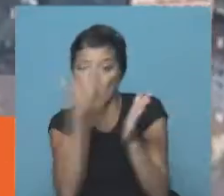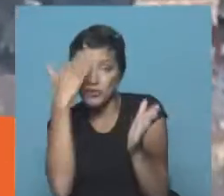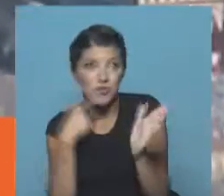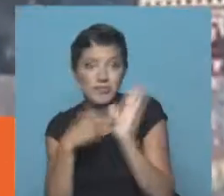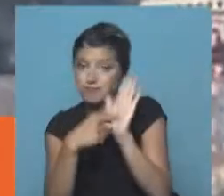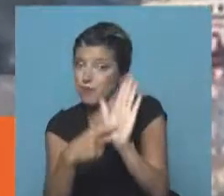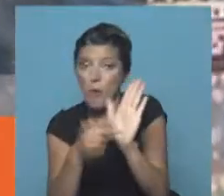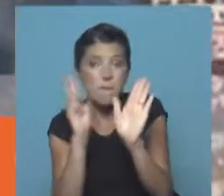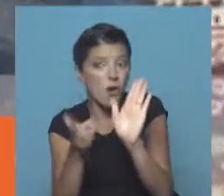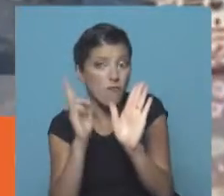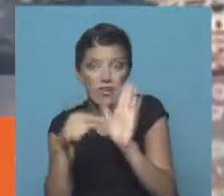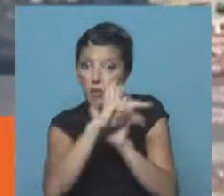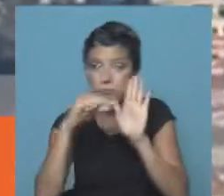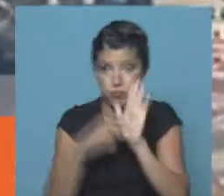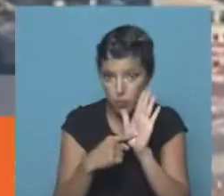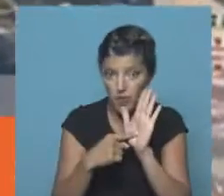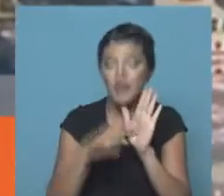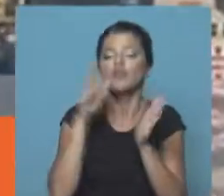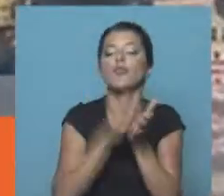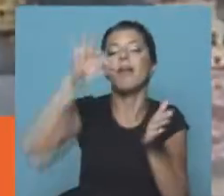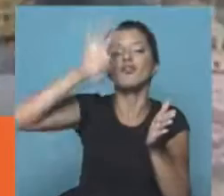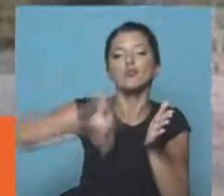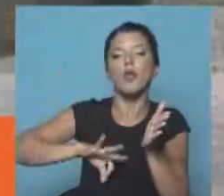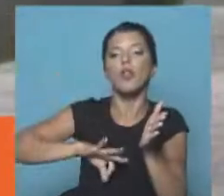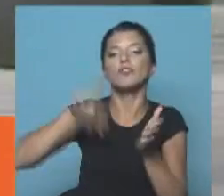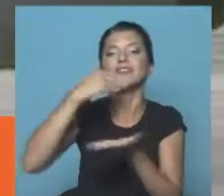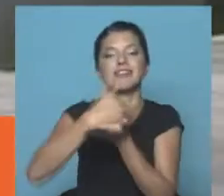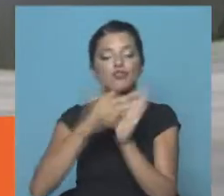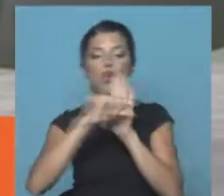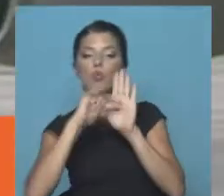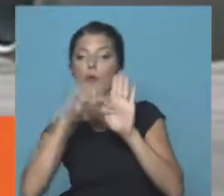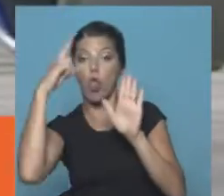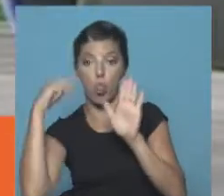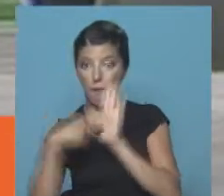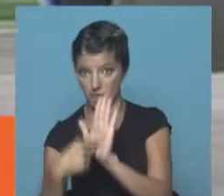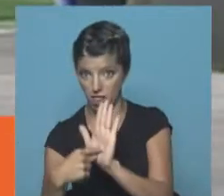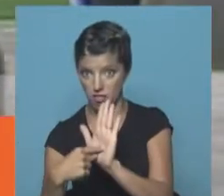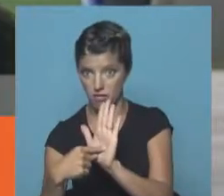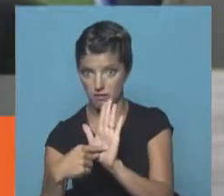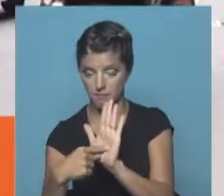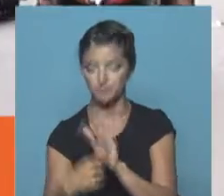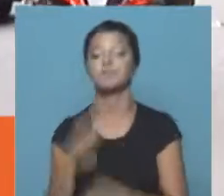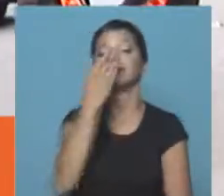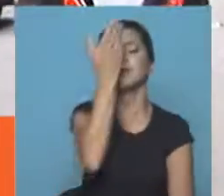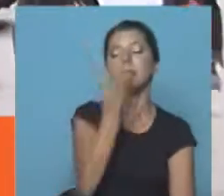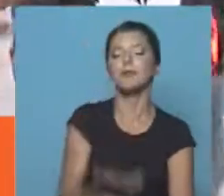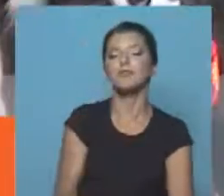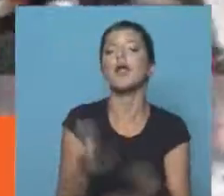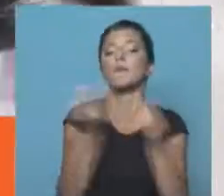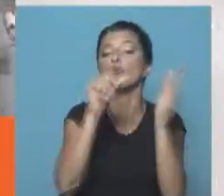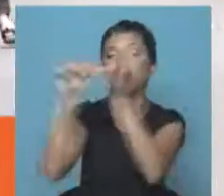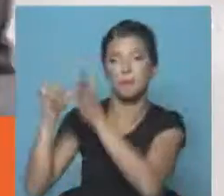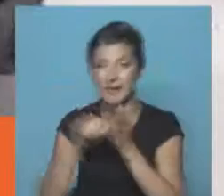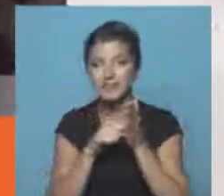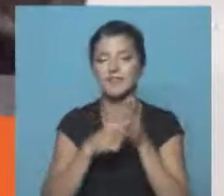en la cláusula sobre emolumentos que contiene su sección 9. Trump tiene activos en numerosos países y tras